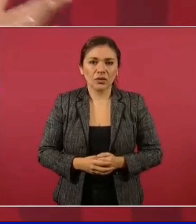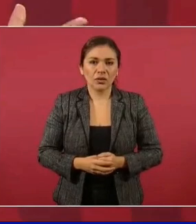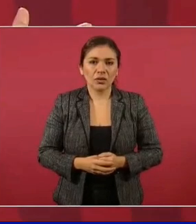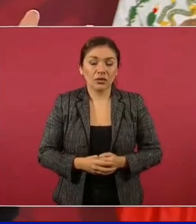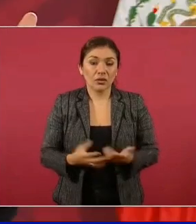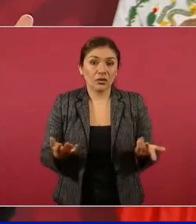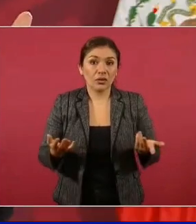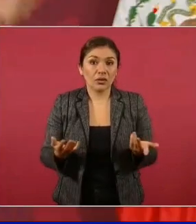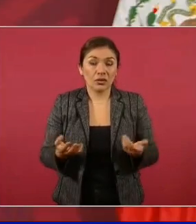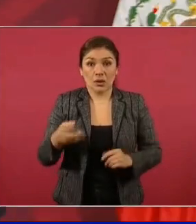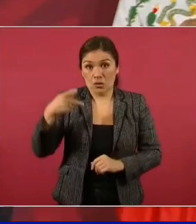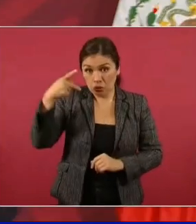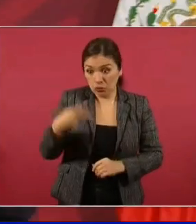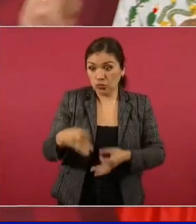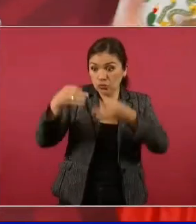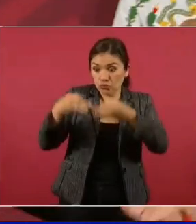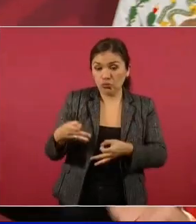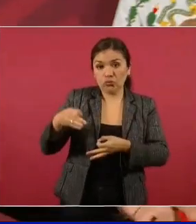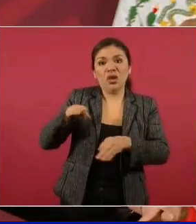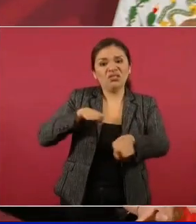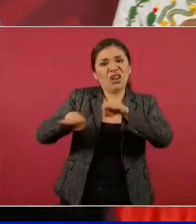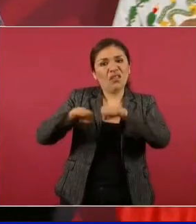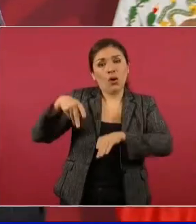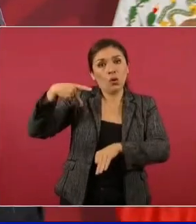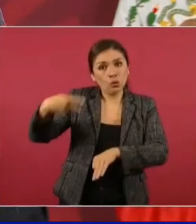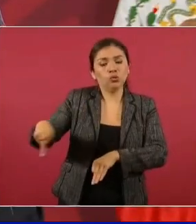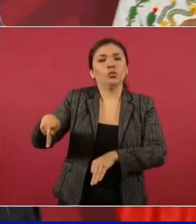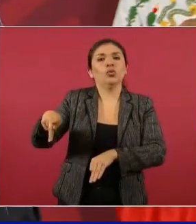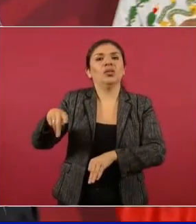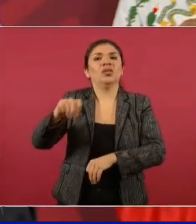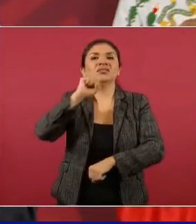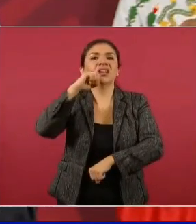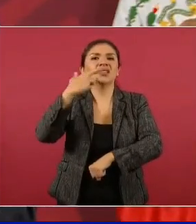Era una función de la Secretaría de Comunicaciones.